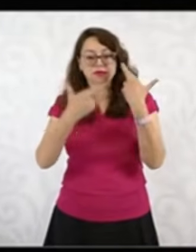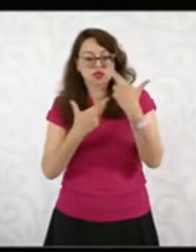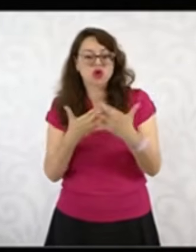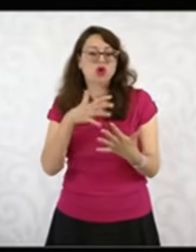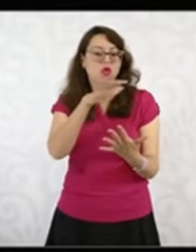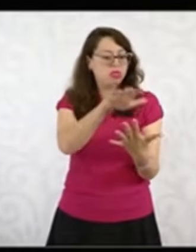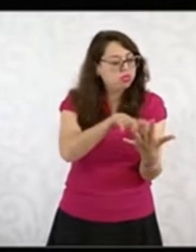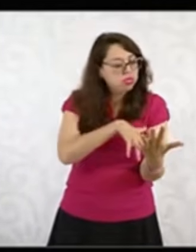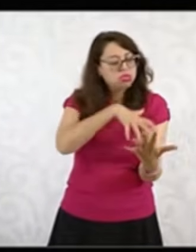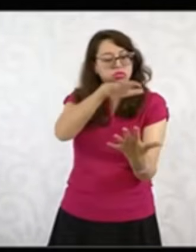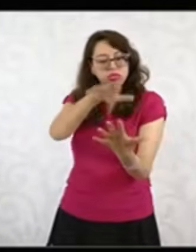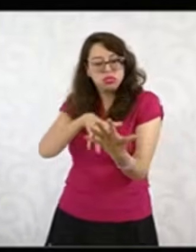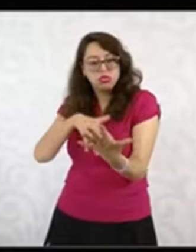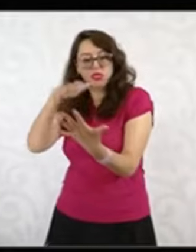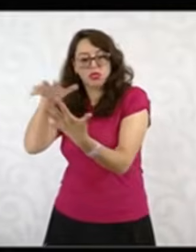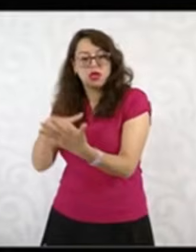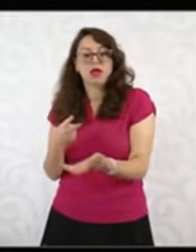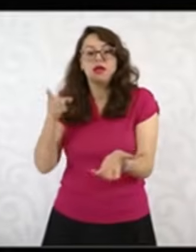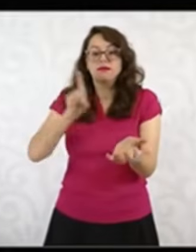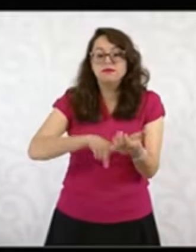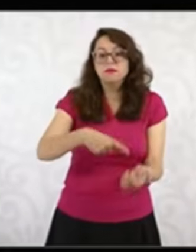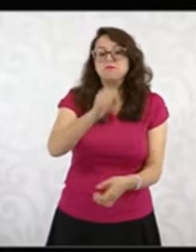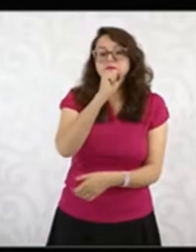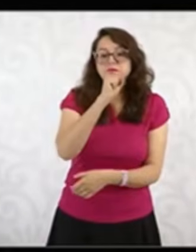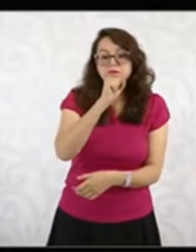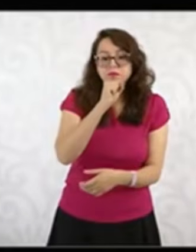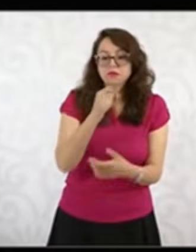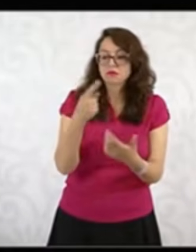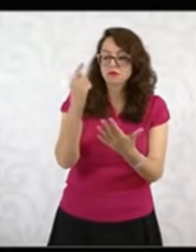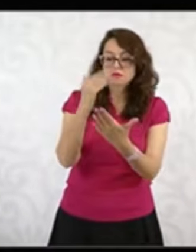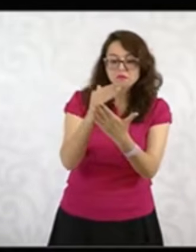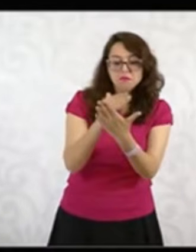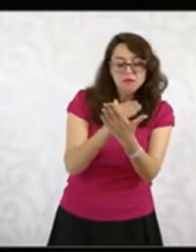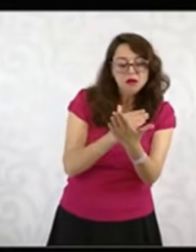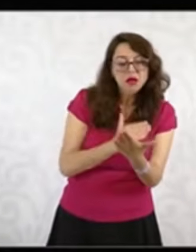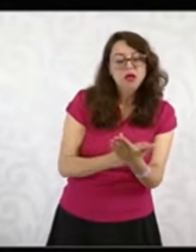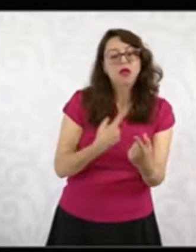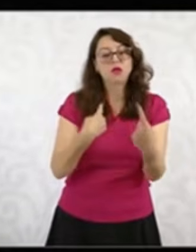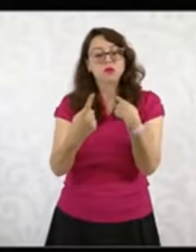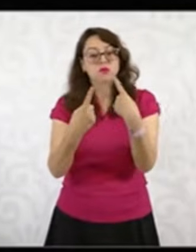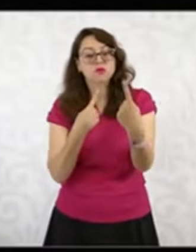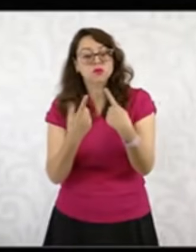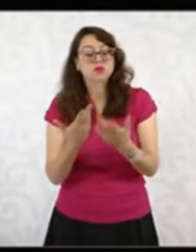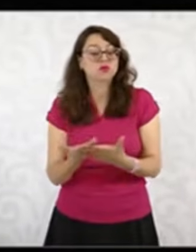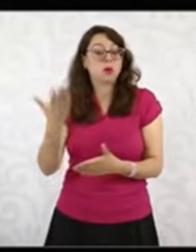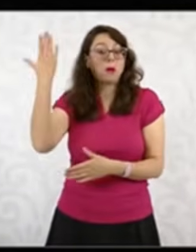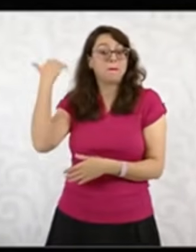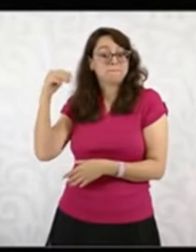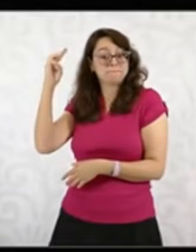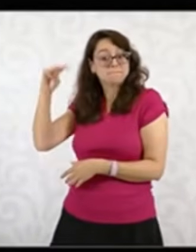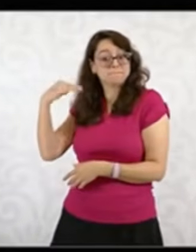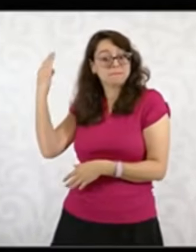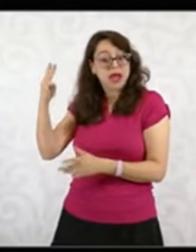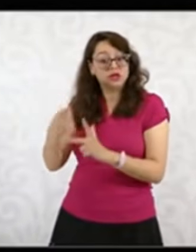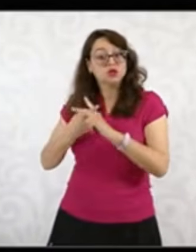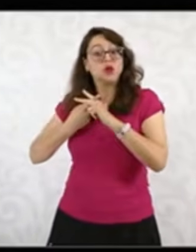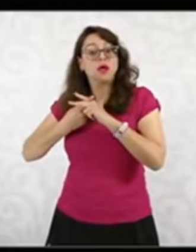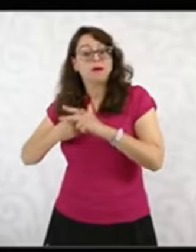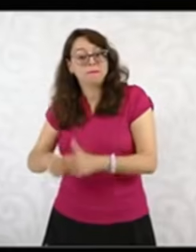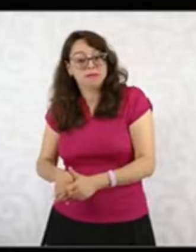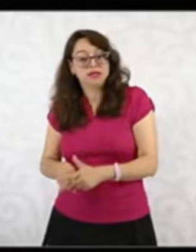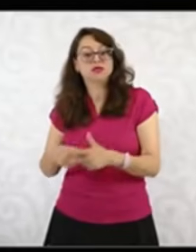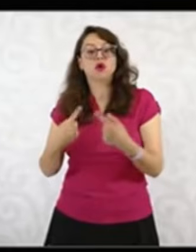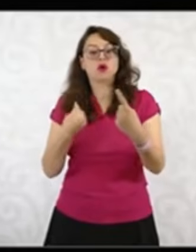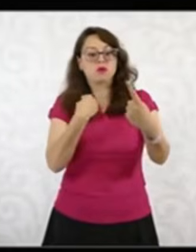textos y ya contenidos mucho más detallados de lo que hemos venido conversando pues desde marzo, que ustedes recordarán que iniciamos primero